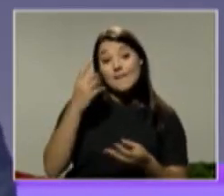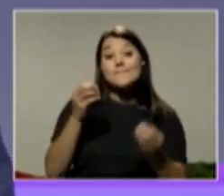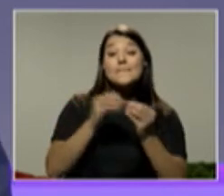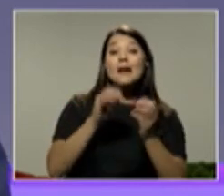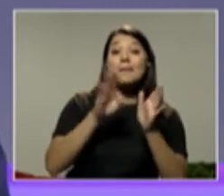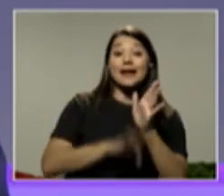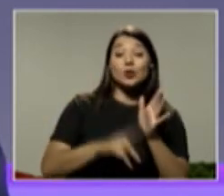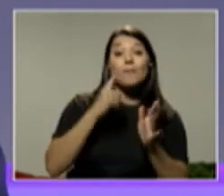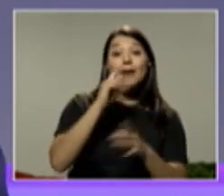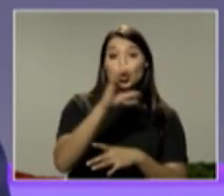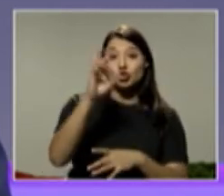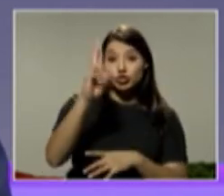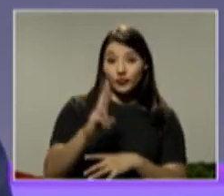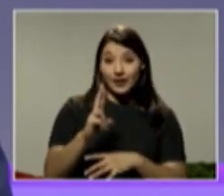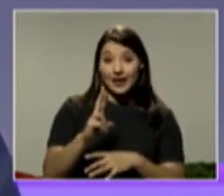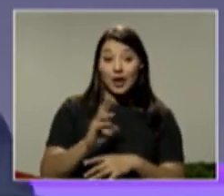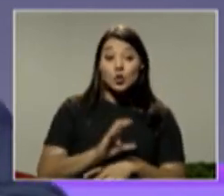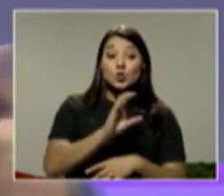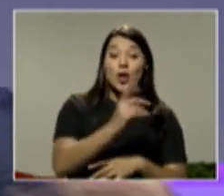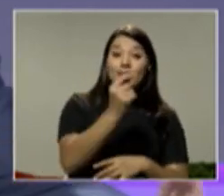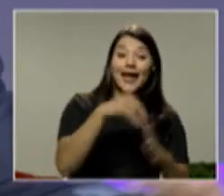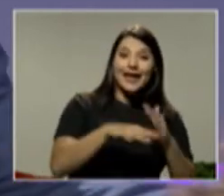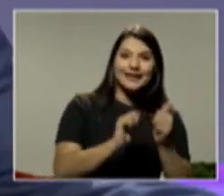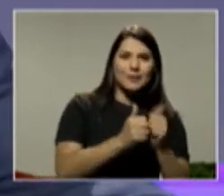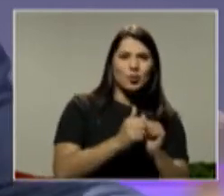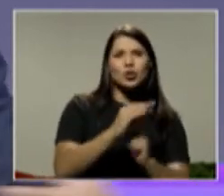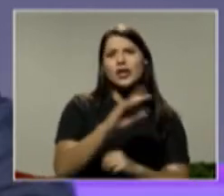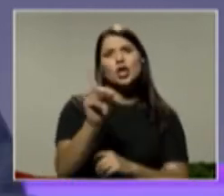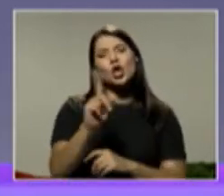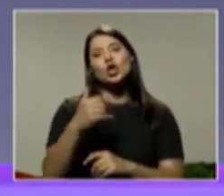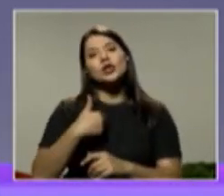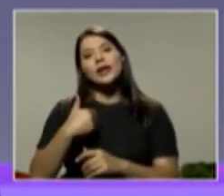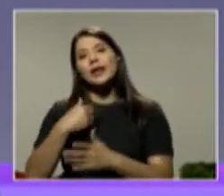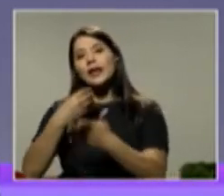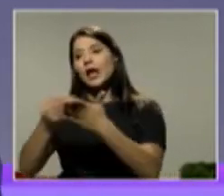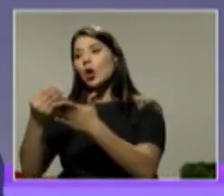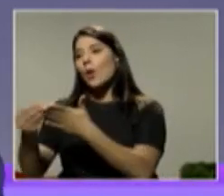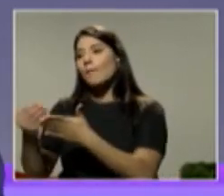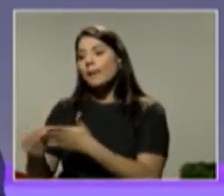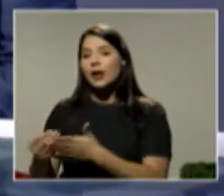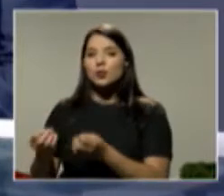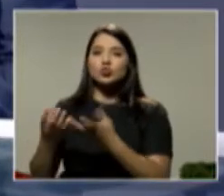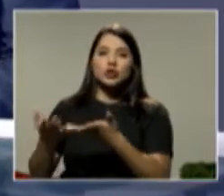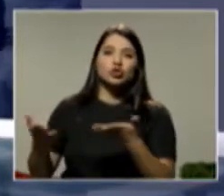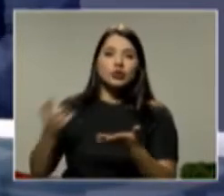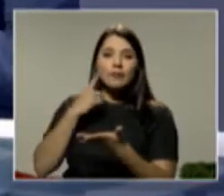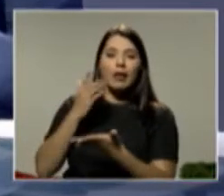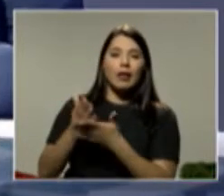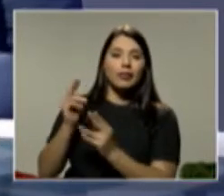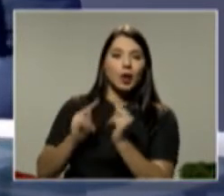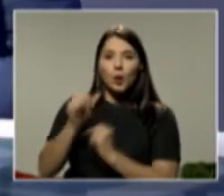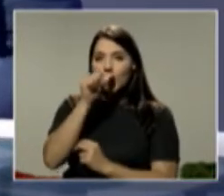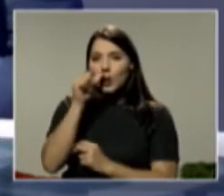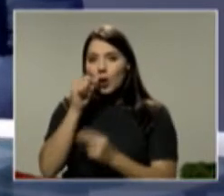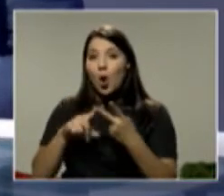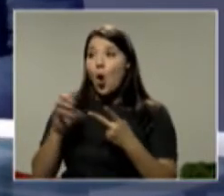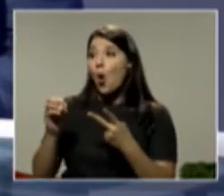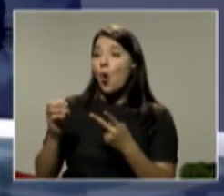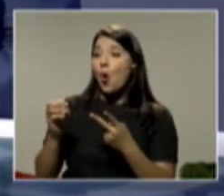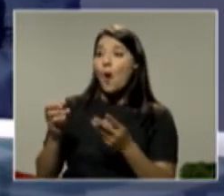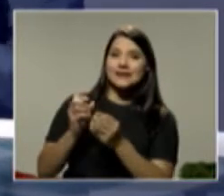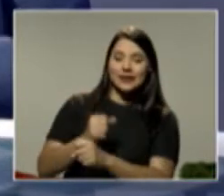al país invertir en deporte que tener que estar invirtiendo en todo el equipamiento para combatir el narcotráfico o la inseguridad ciudadana,